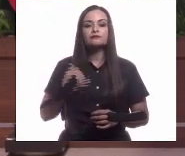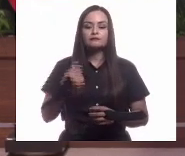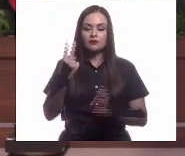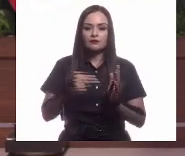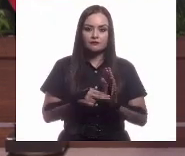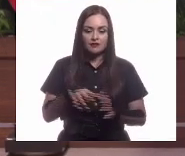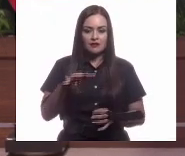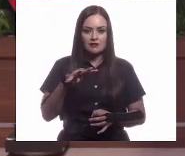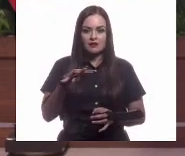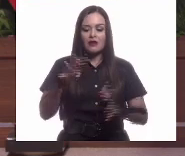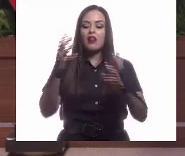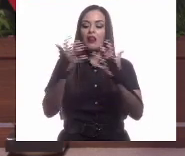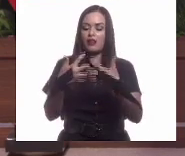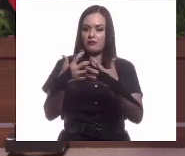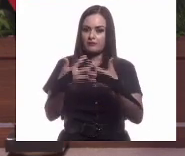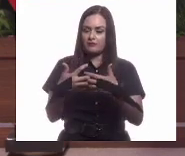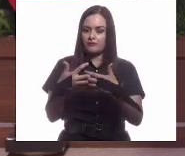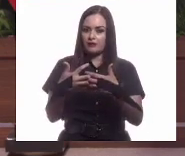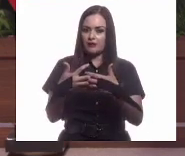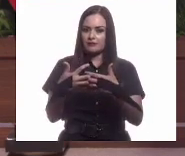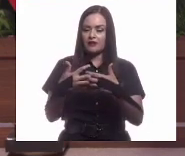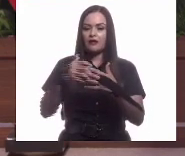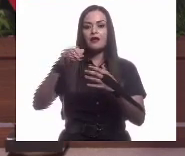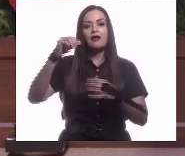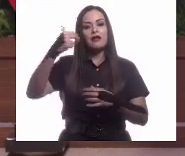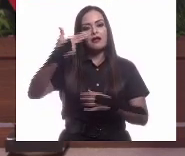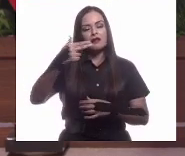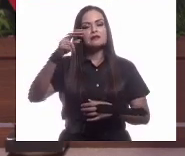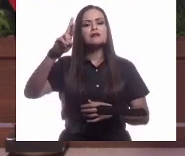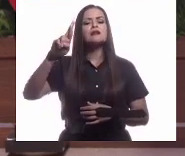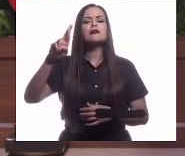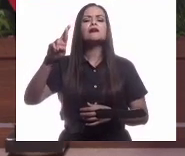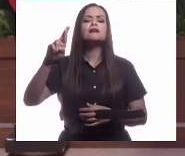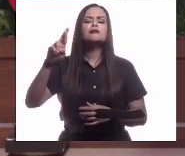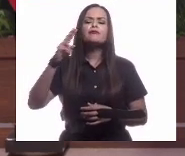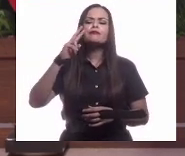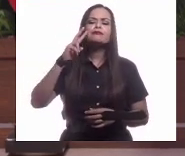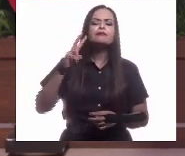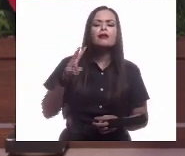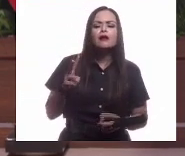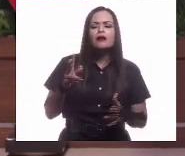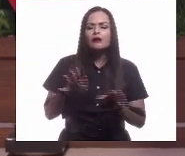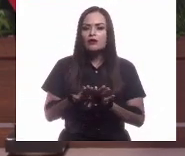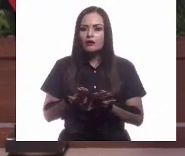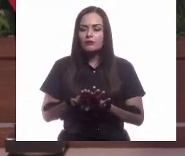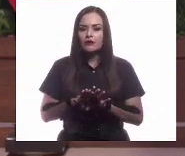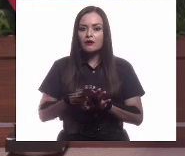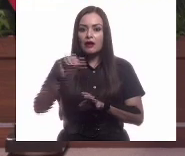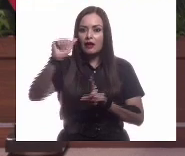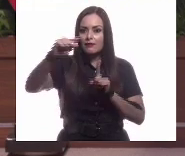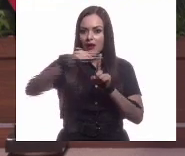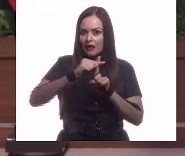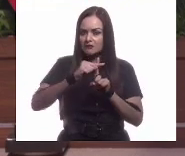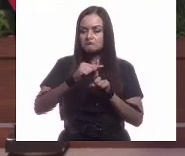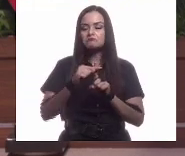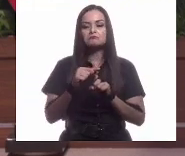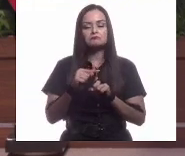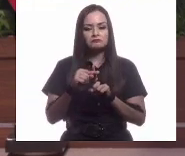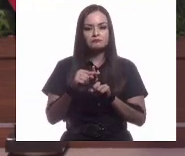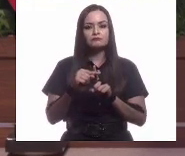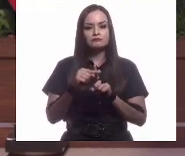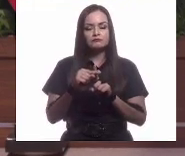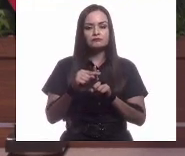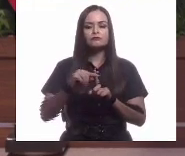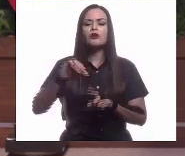la empresa calificadora HR Ratings ratificó la calificación crediticia de la entidad en A+. Por su parte,